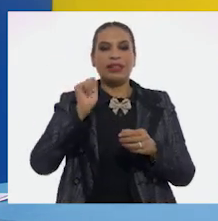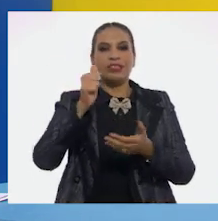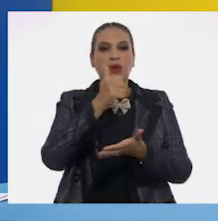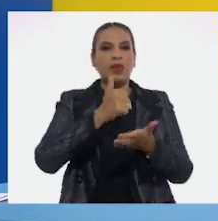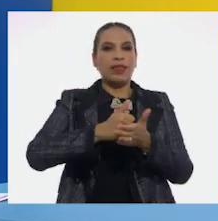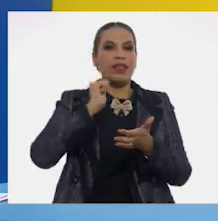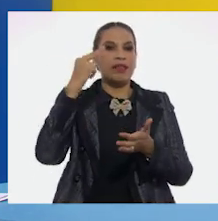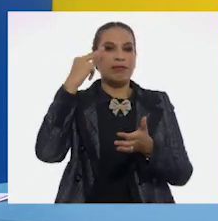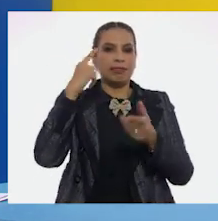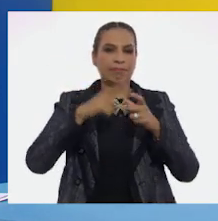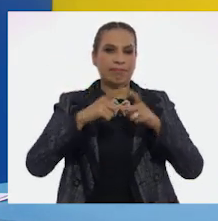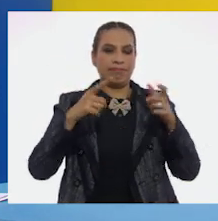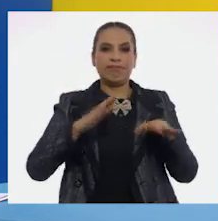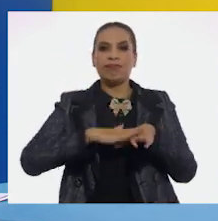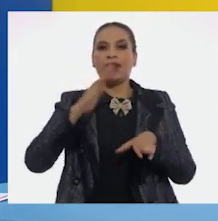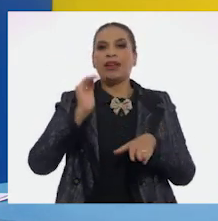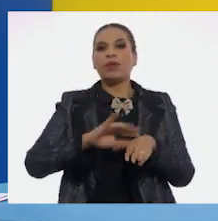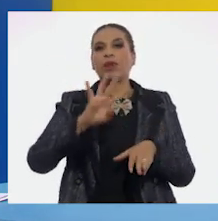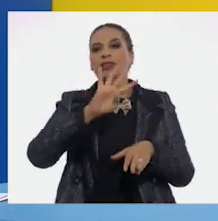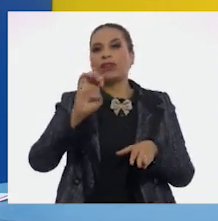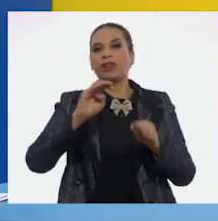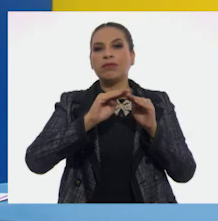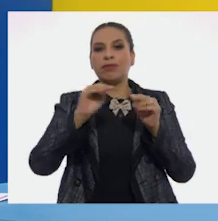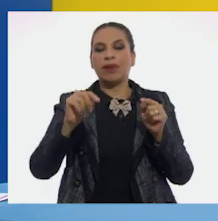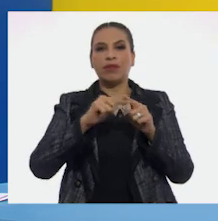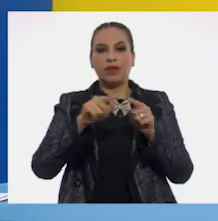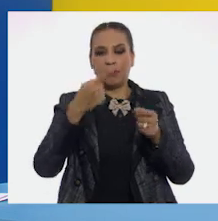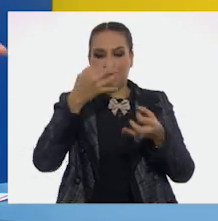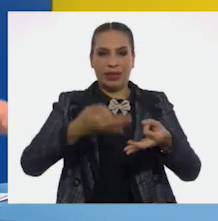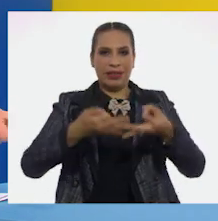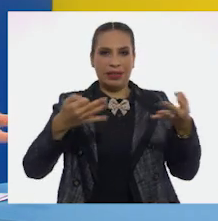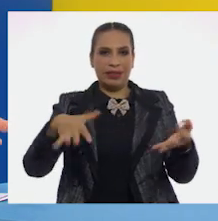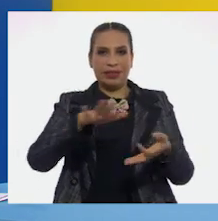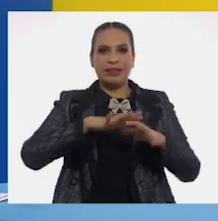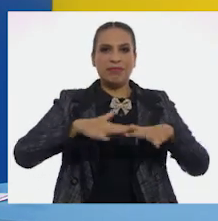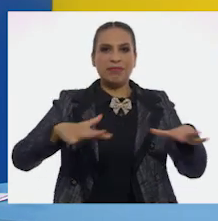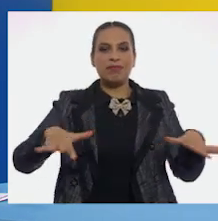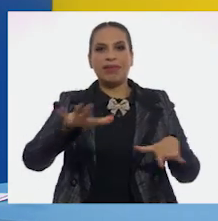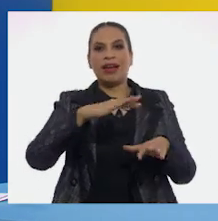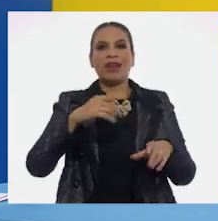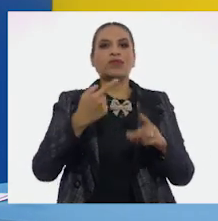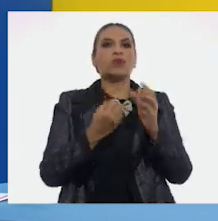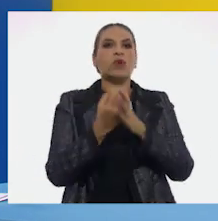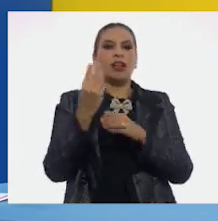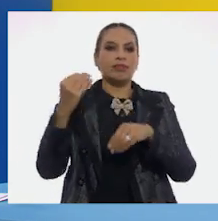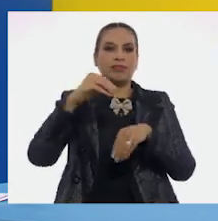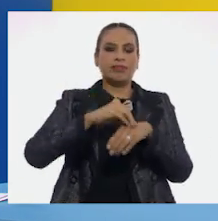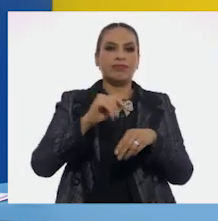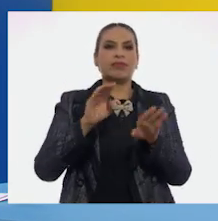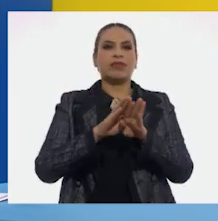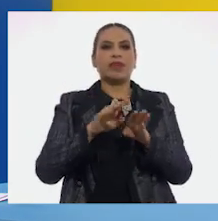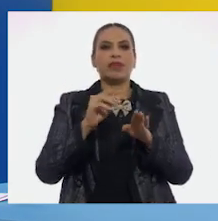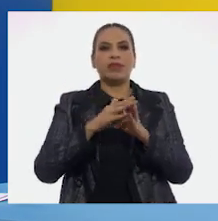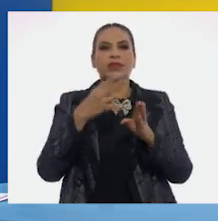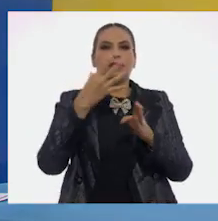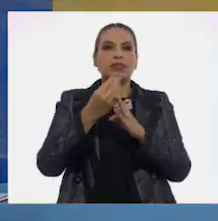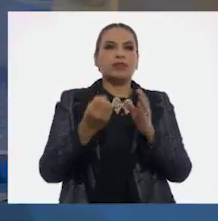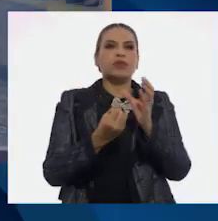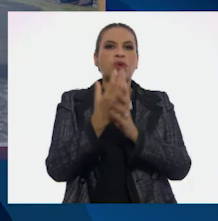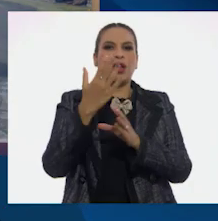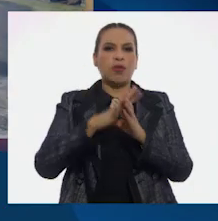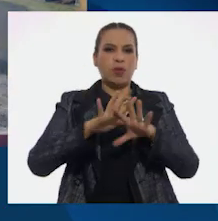Veracruz, ganándole 400 metros de terreno al mar, con una nueva bahía artificial donde se edificó un puerto